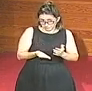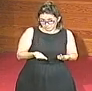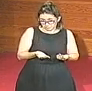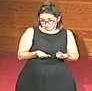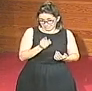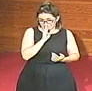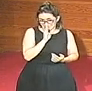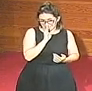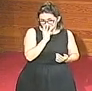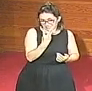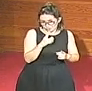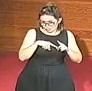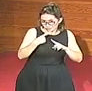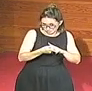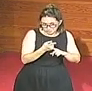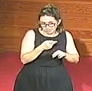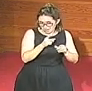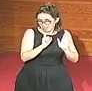3 años después o no sé cuántos.